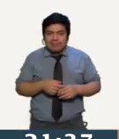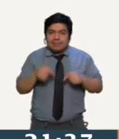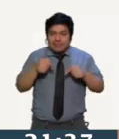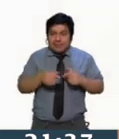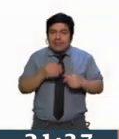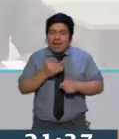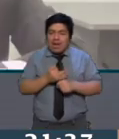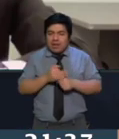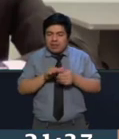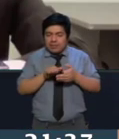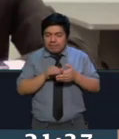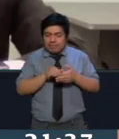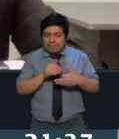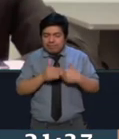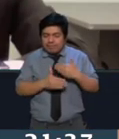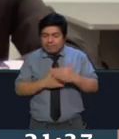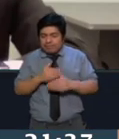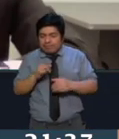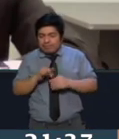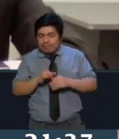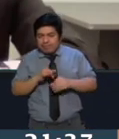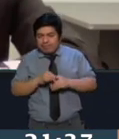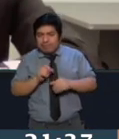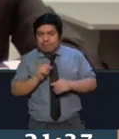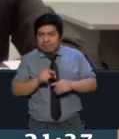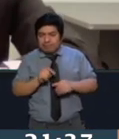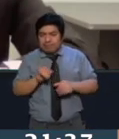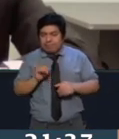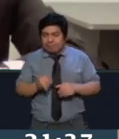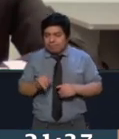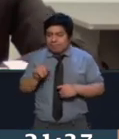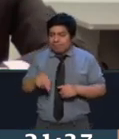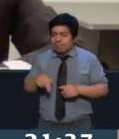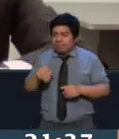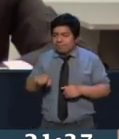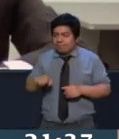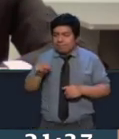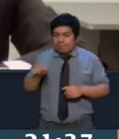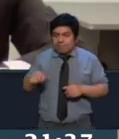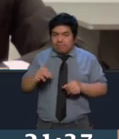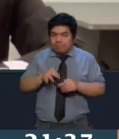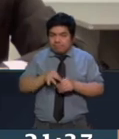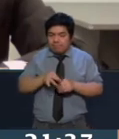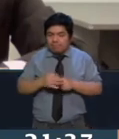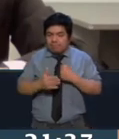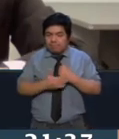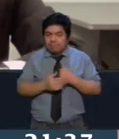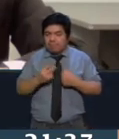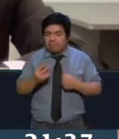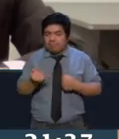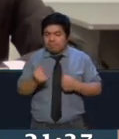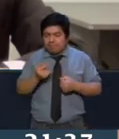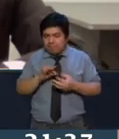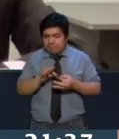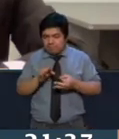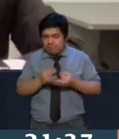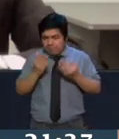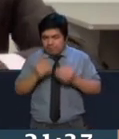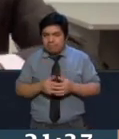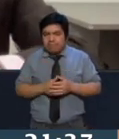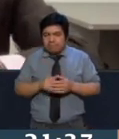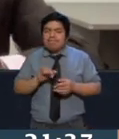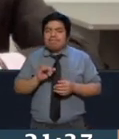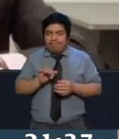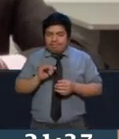proceso electoral y ha habido infodemia referente al Instituto Nacional Electoral y las elecciones del próximo 2 de junio. Cuéntanos. Así